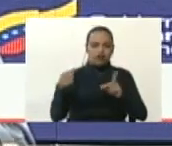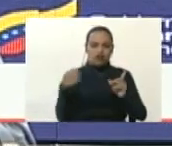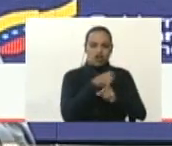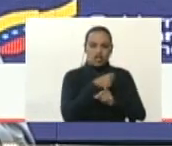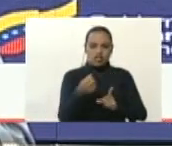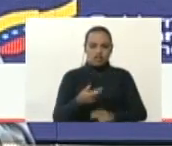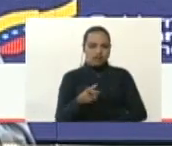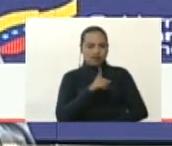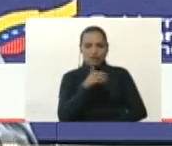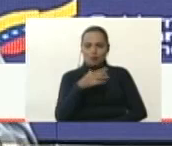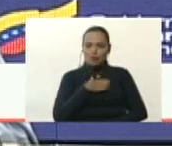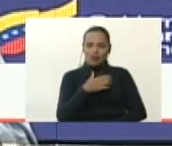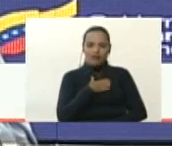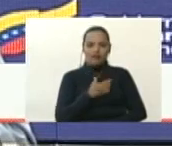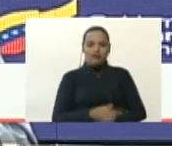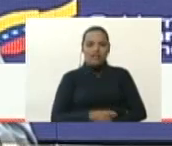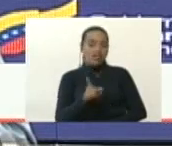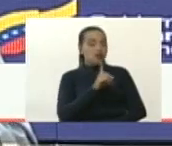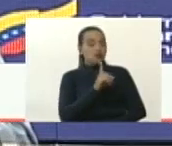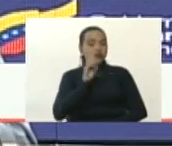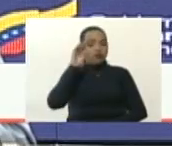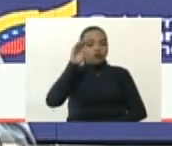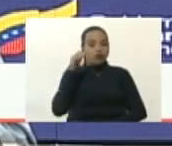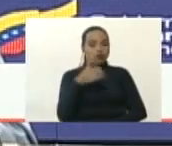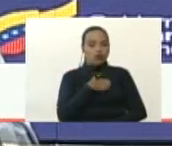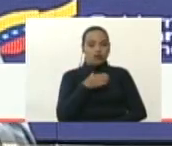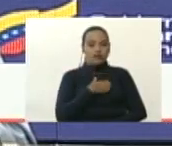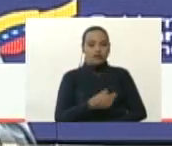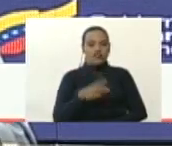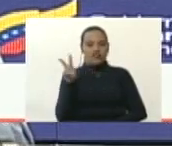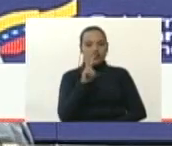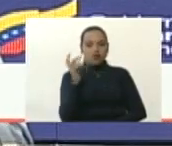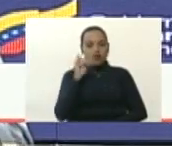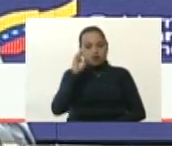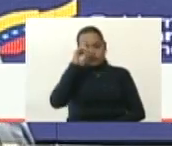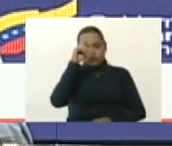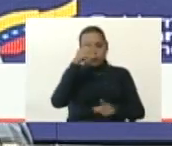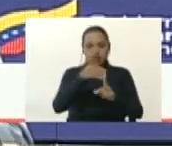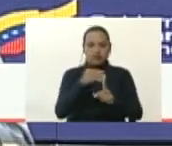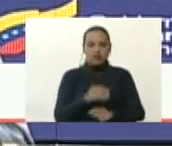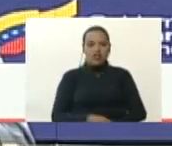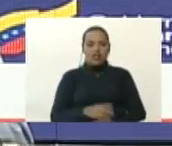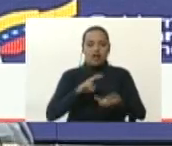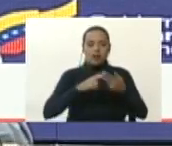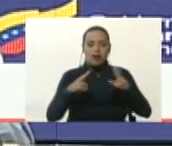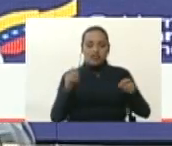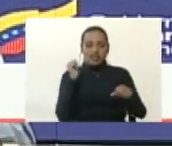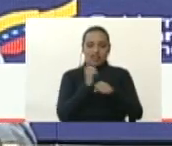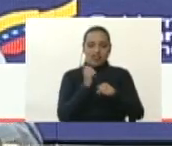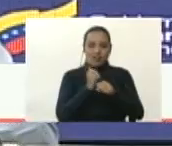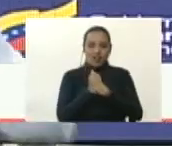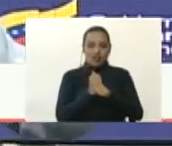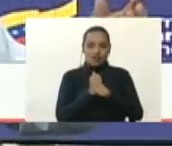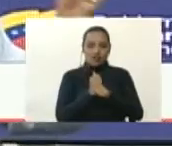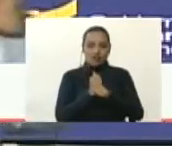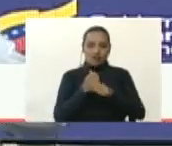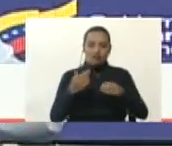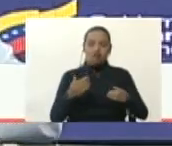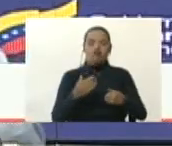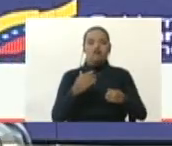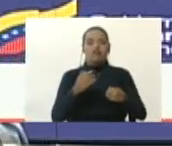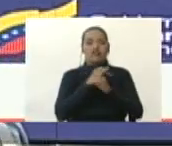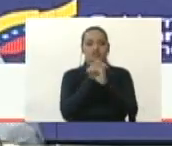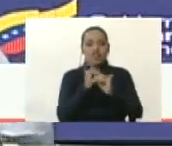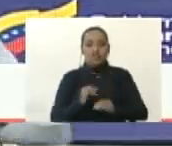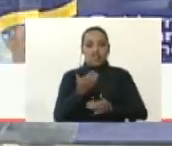No, no han podido, ni podrán. Venezuela tiene un solo destino: la paz, el trabajo, la prosperidad y la armonía